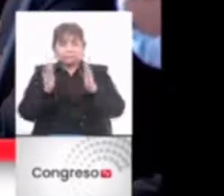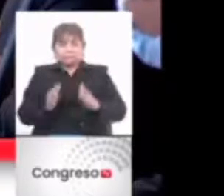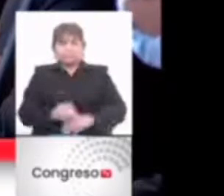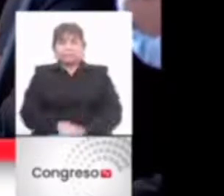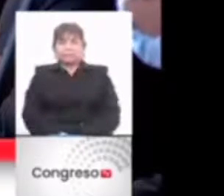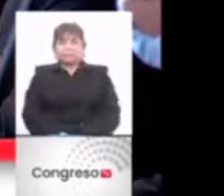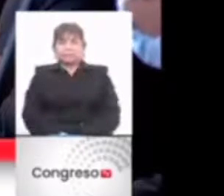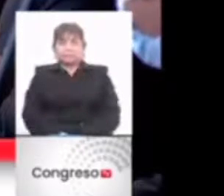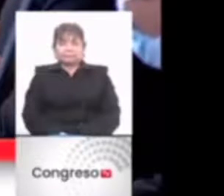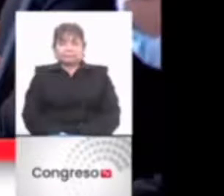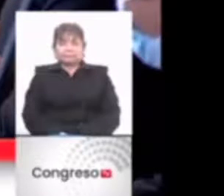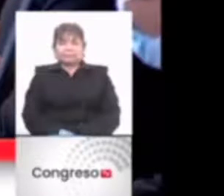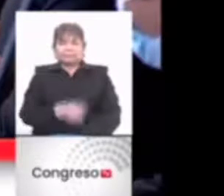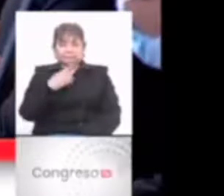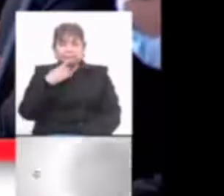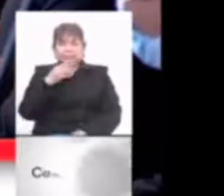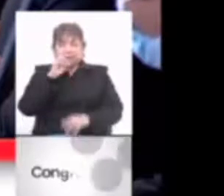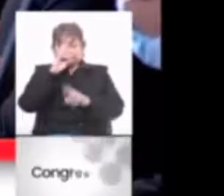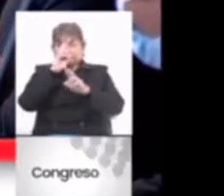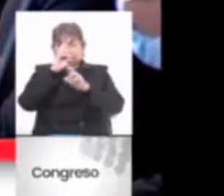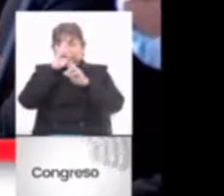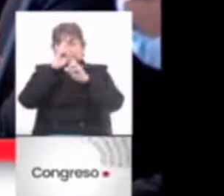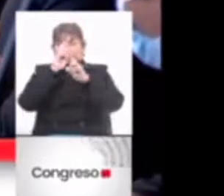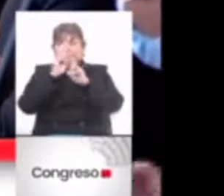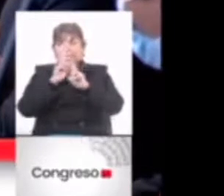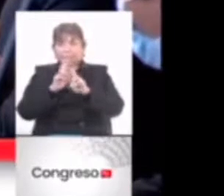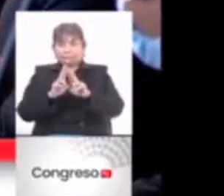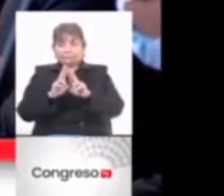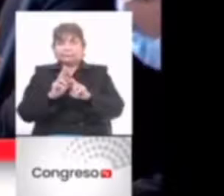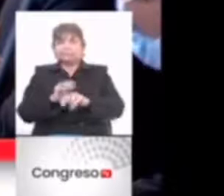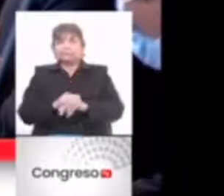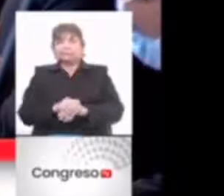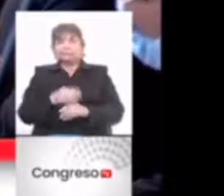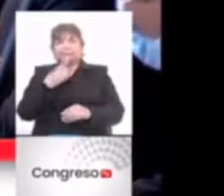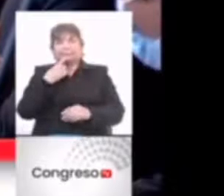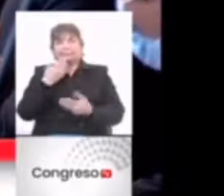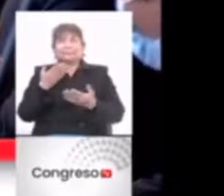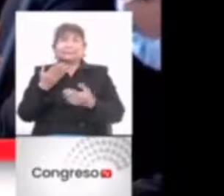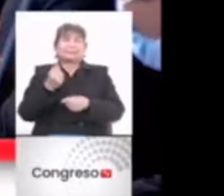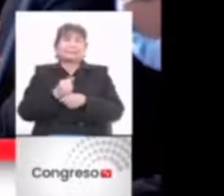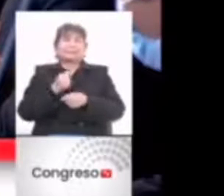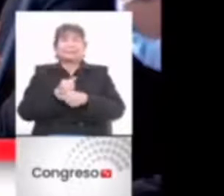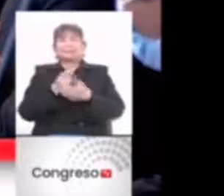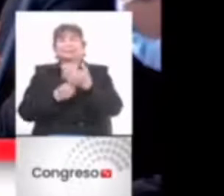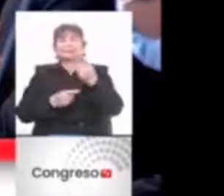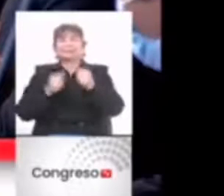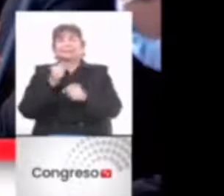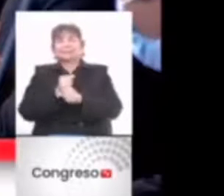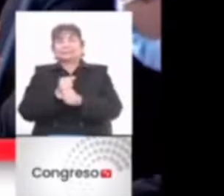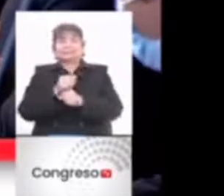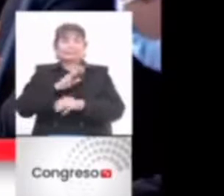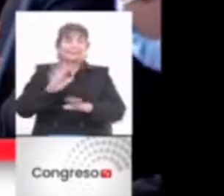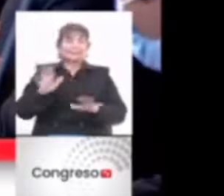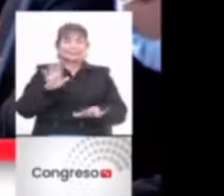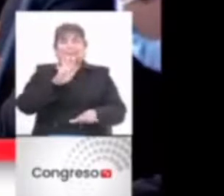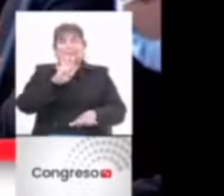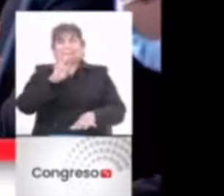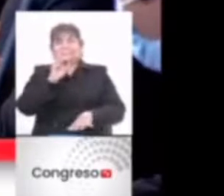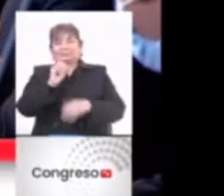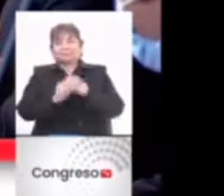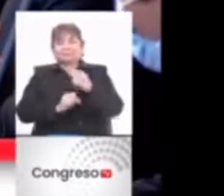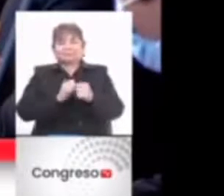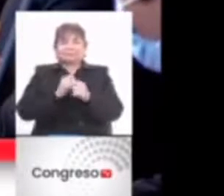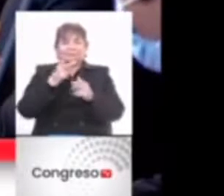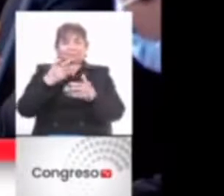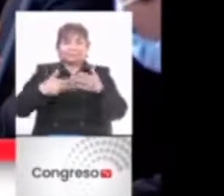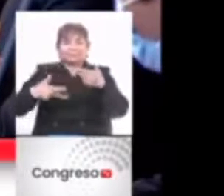institucionalidad. Eso es algo que hay que respetar. Decir que es un funcionario de confianza, un oficial que ha llegado a los 40 años y